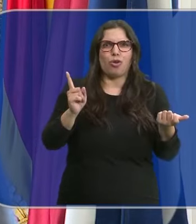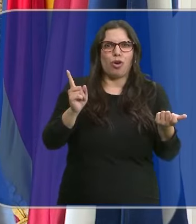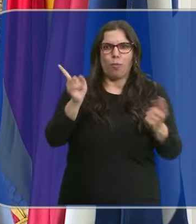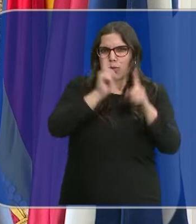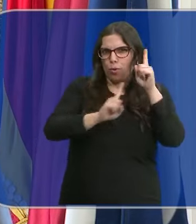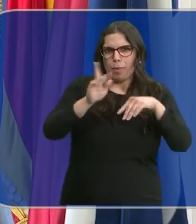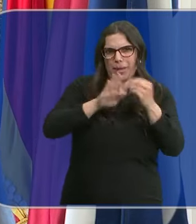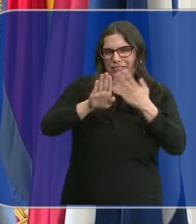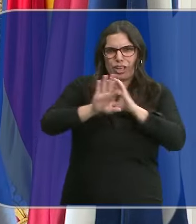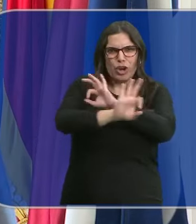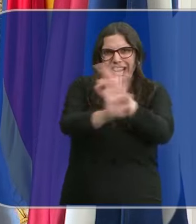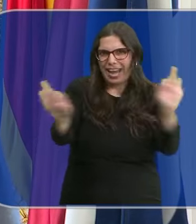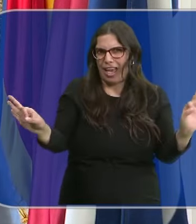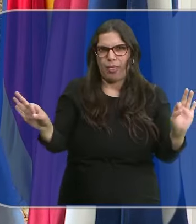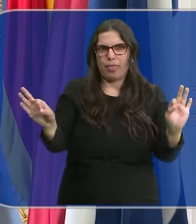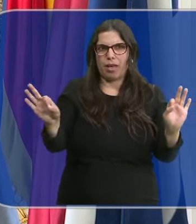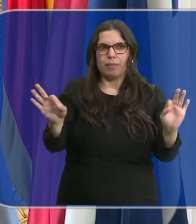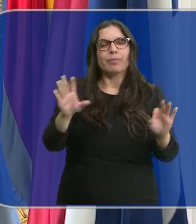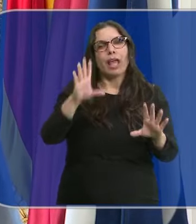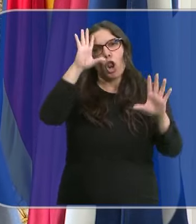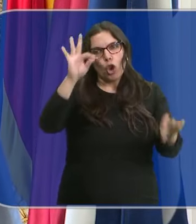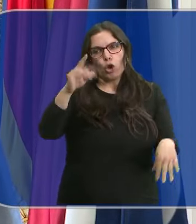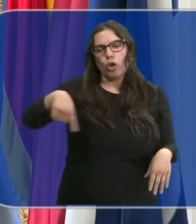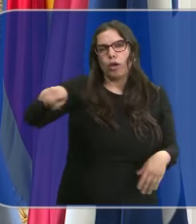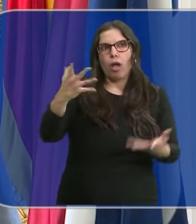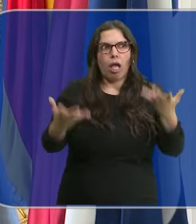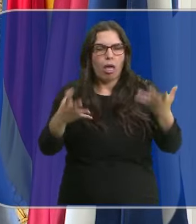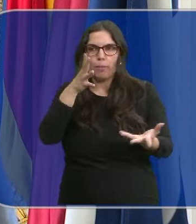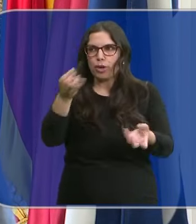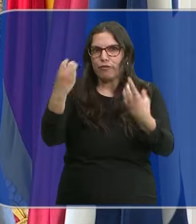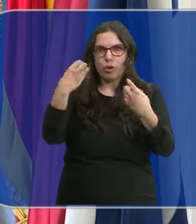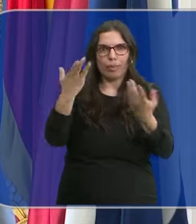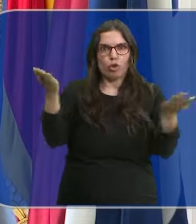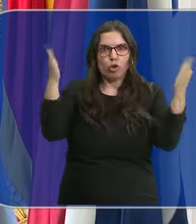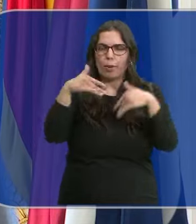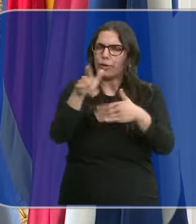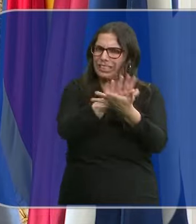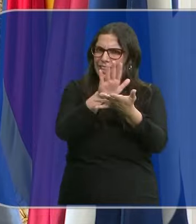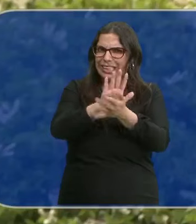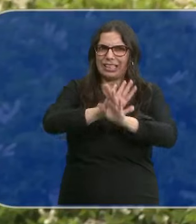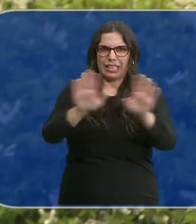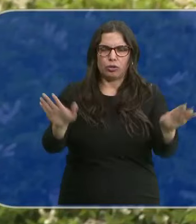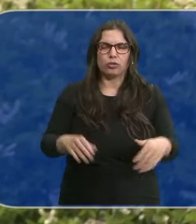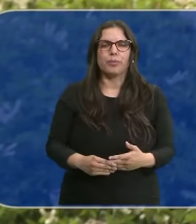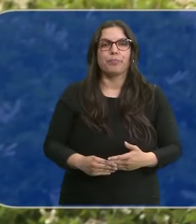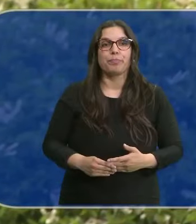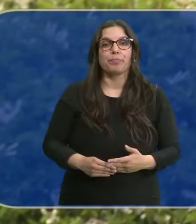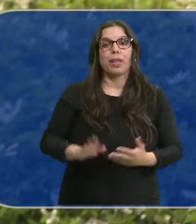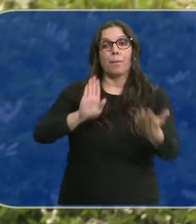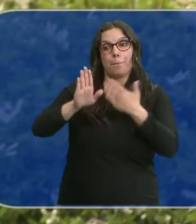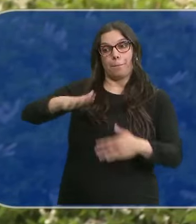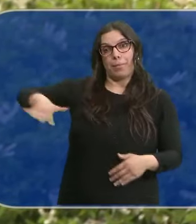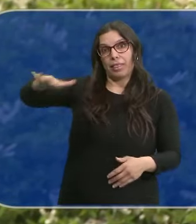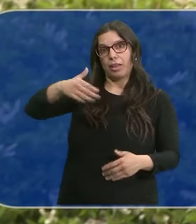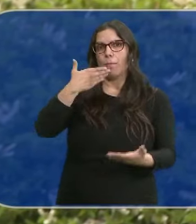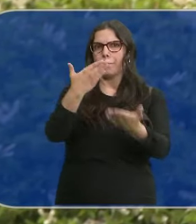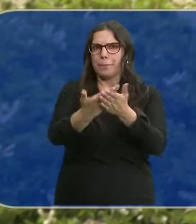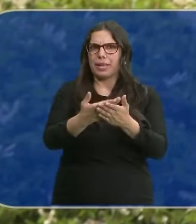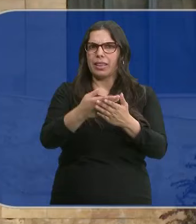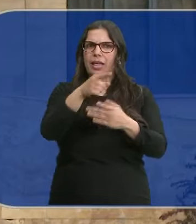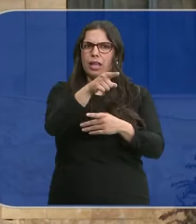tipo de inconveniente para los vecinos. Es entendible la incertidumbre cuando no hay información, pero tranquilizar a los ciudadanos. Los vecinos, que piden que este asunto